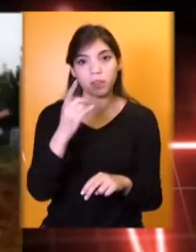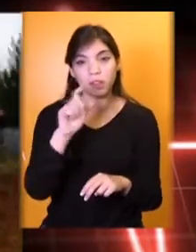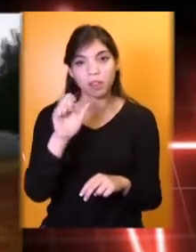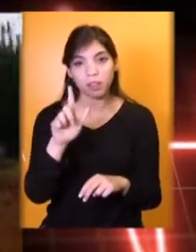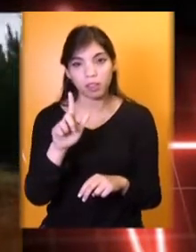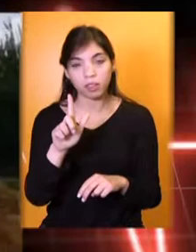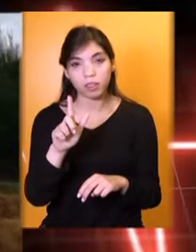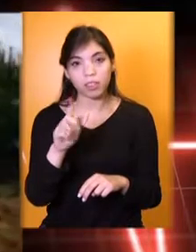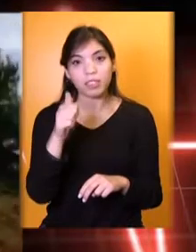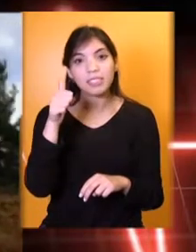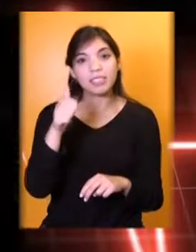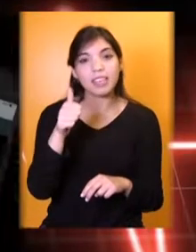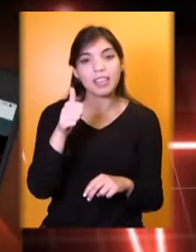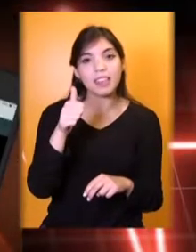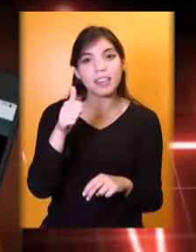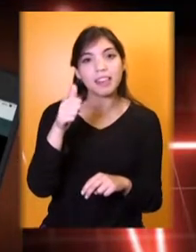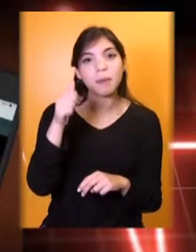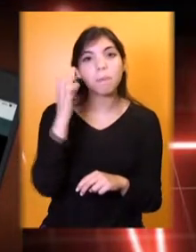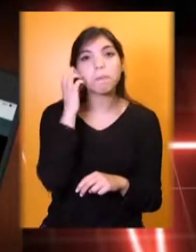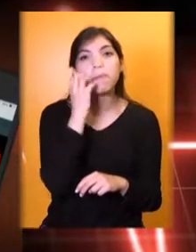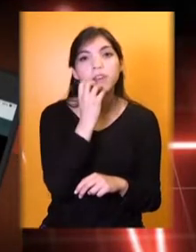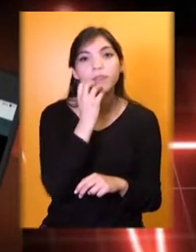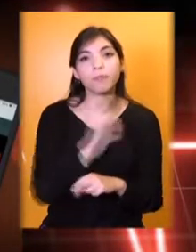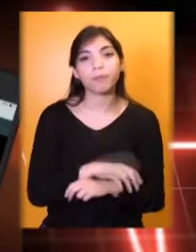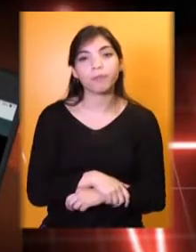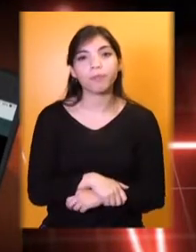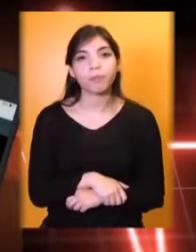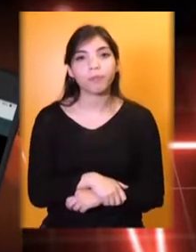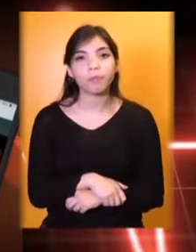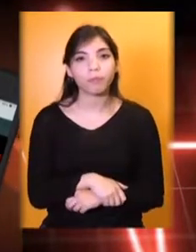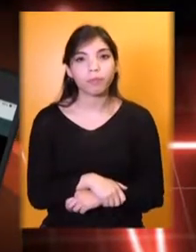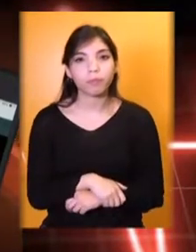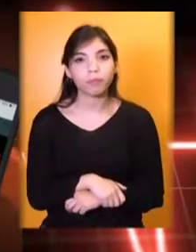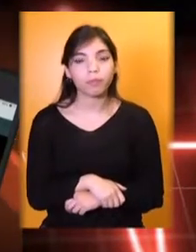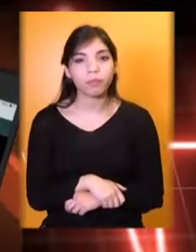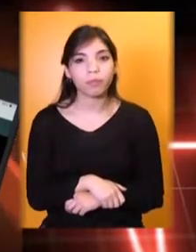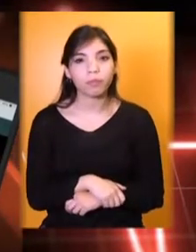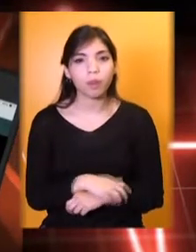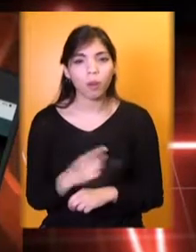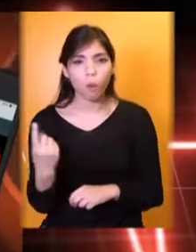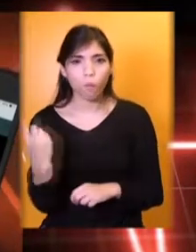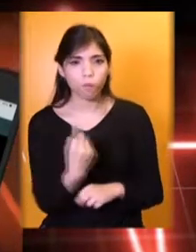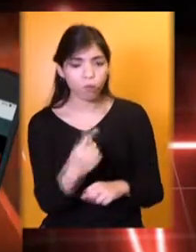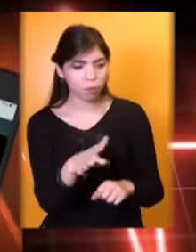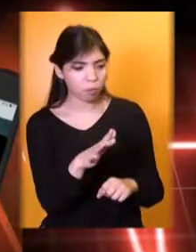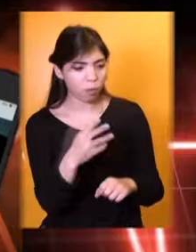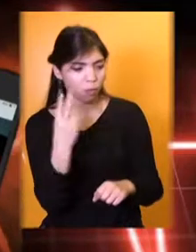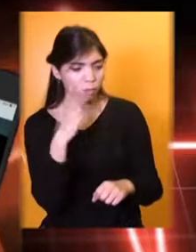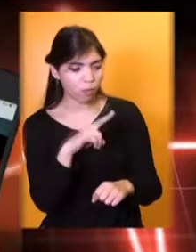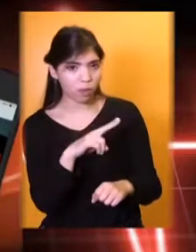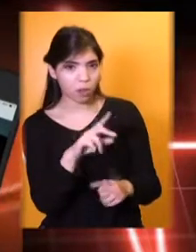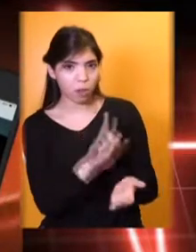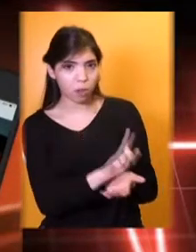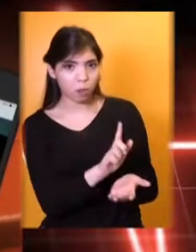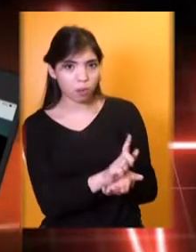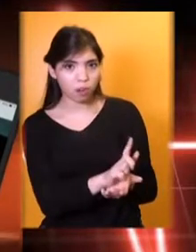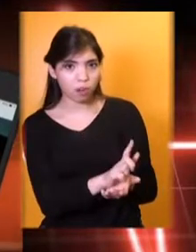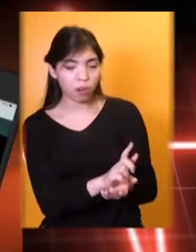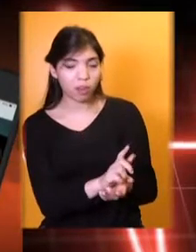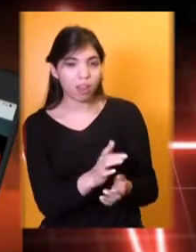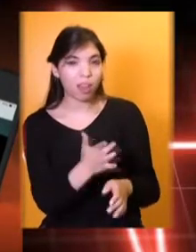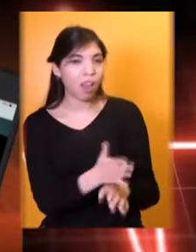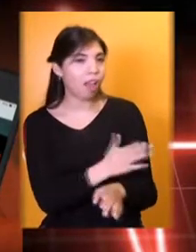el pasado 6 de mayo. Hasta la mañana del día de hoy en que nos desplazamos al sitio del suceso, no había ninguna causa